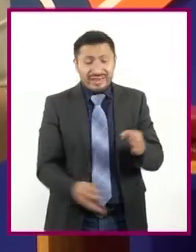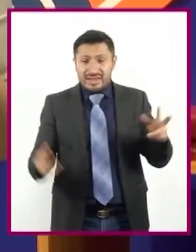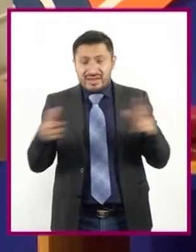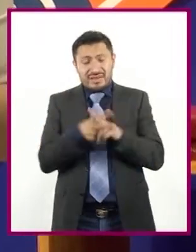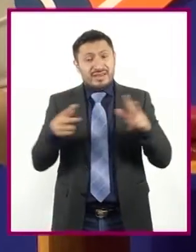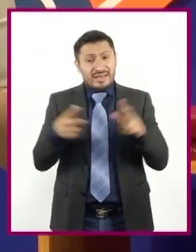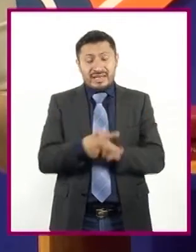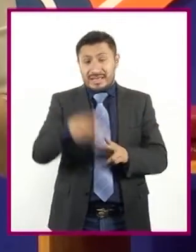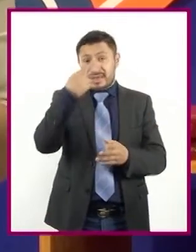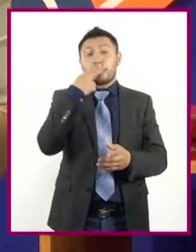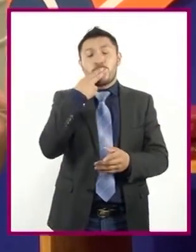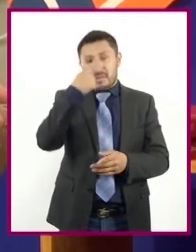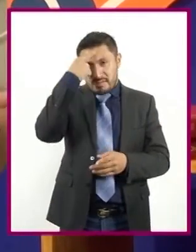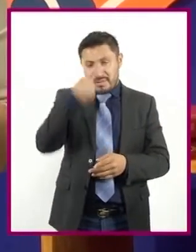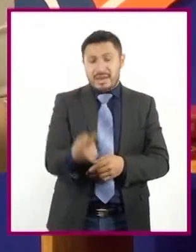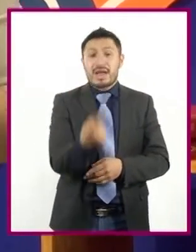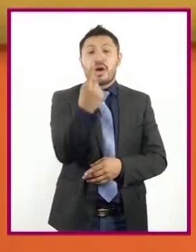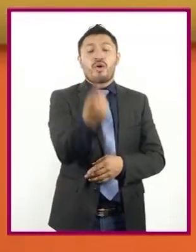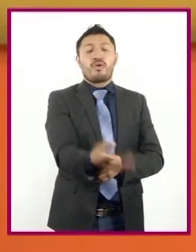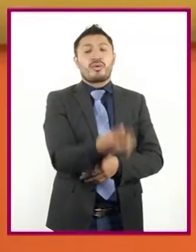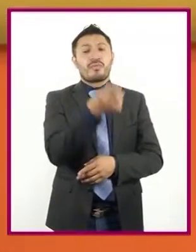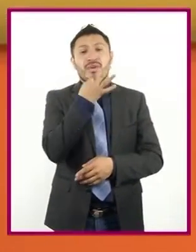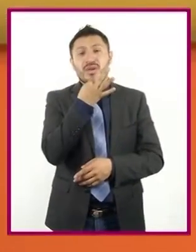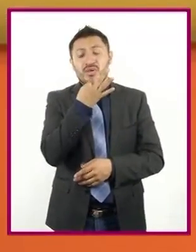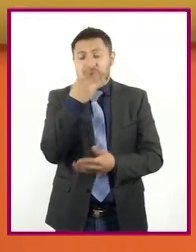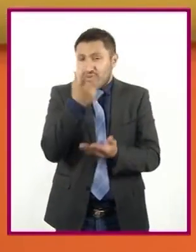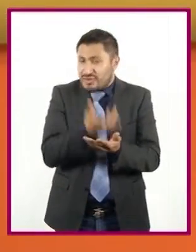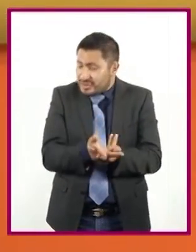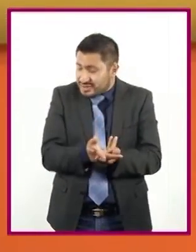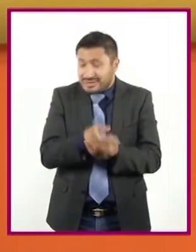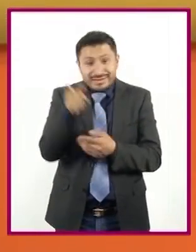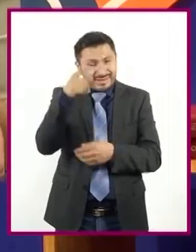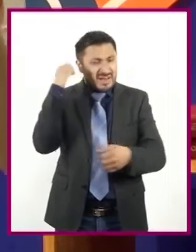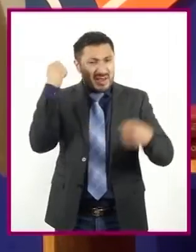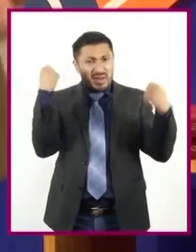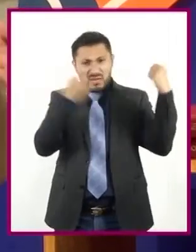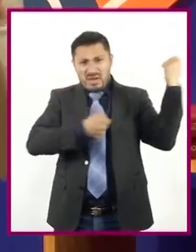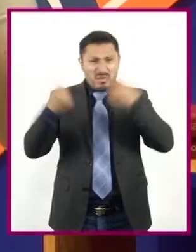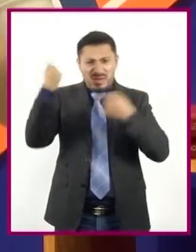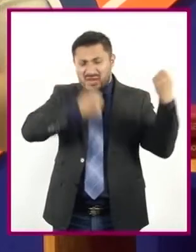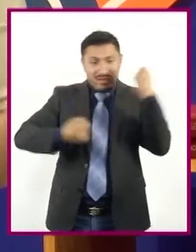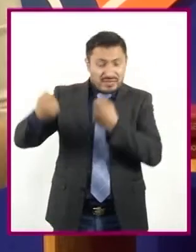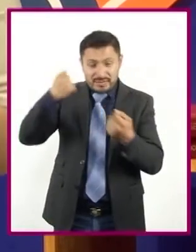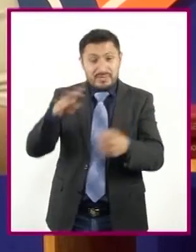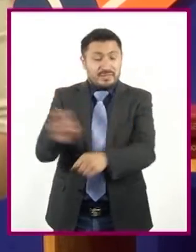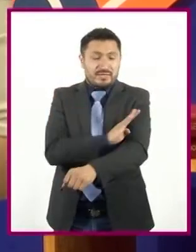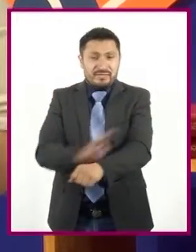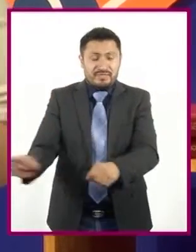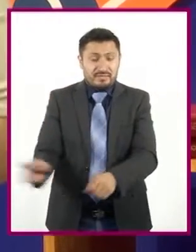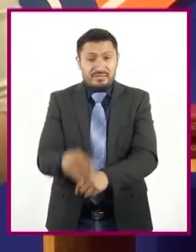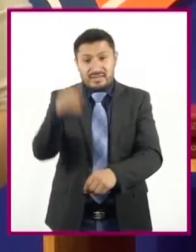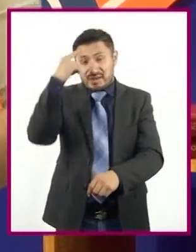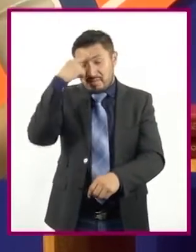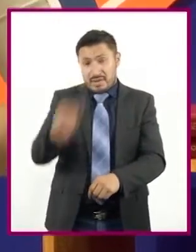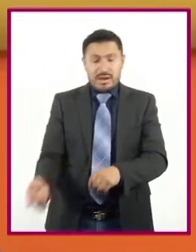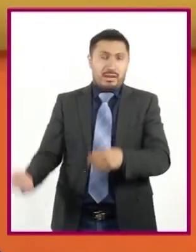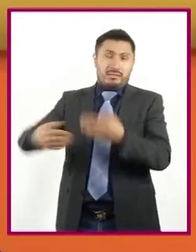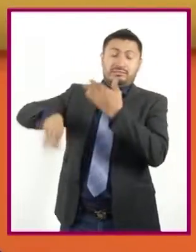un minuto de descanso para los boxeadores, lo cual beneficia particularmente a aquel que está siendo más